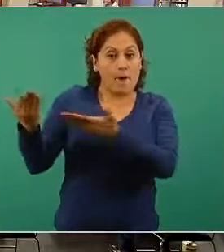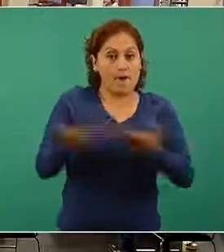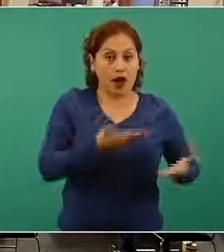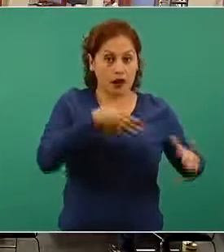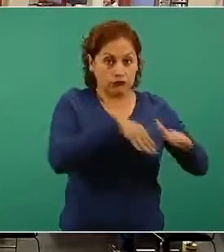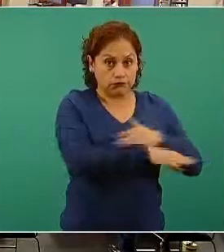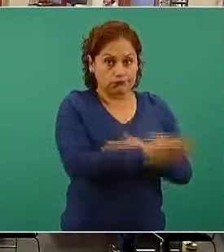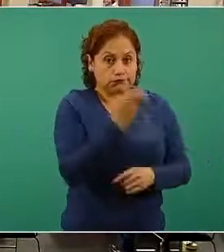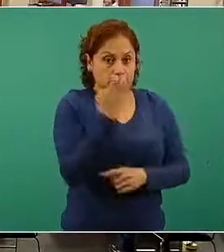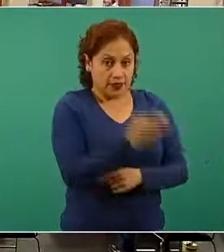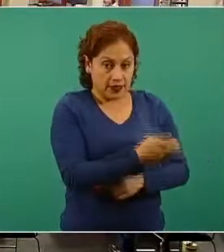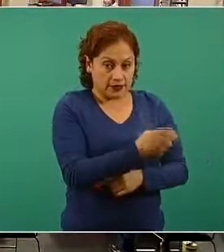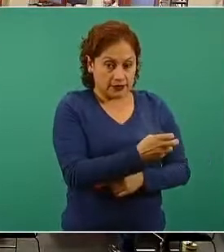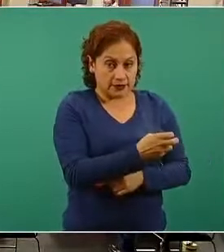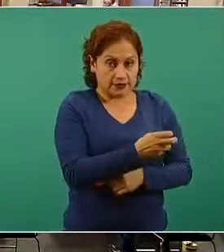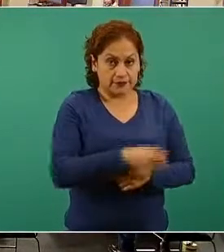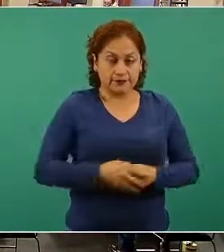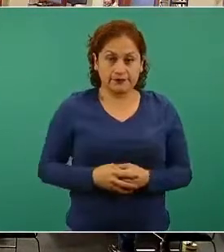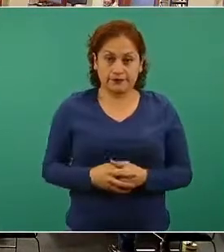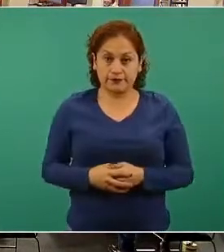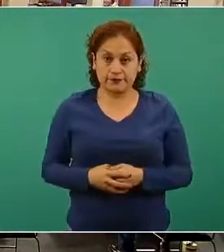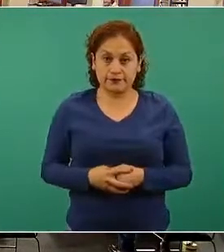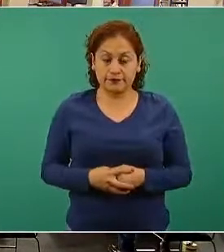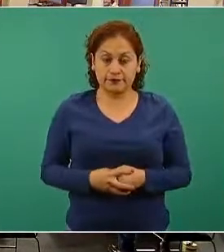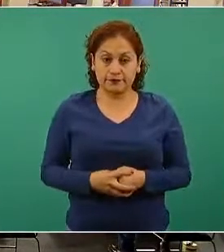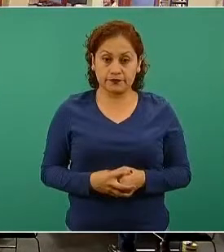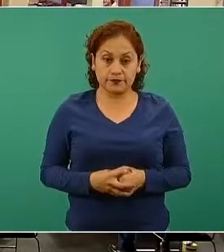para efecto de atender a este tipo de pacientes.